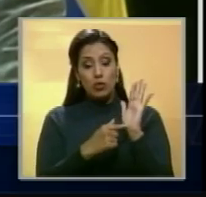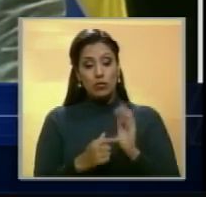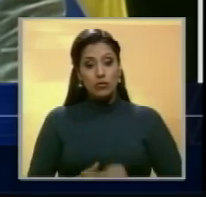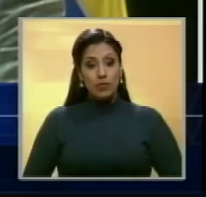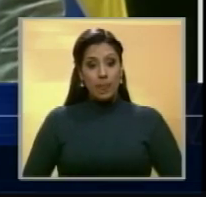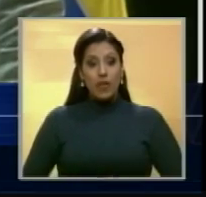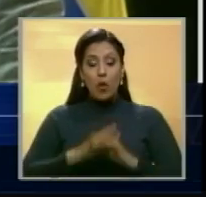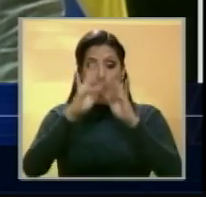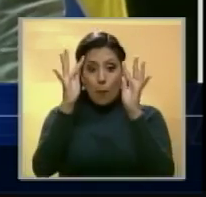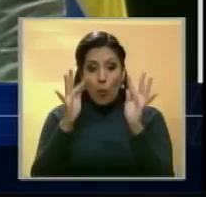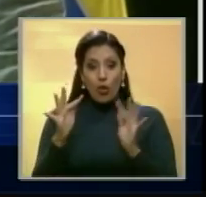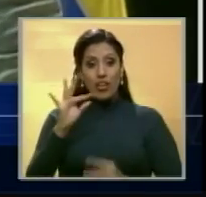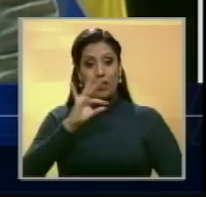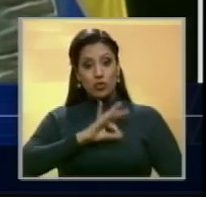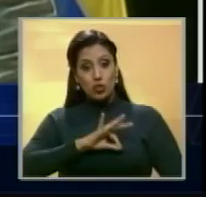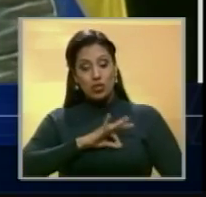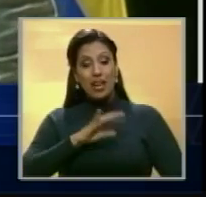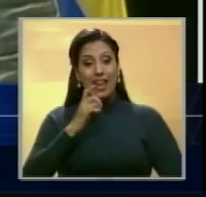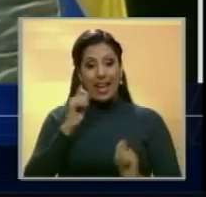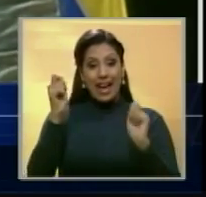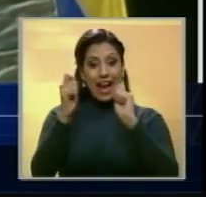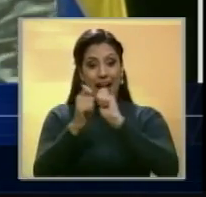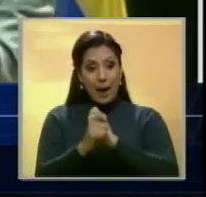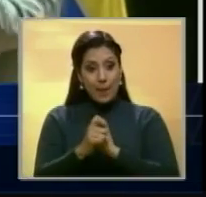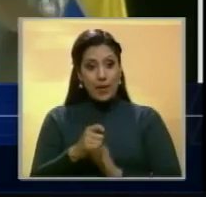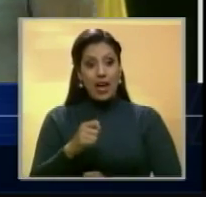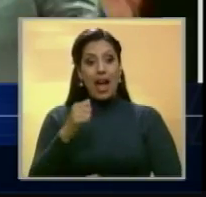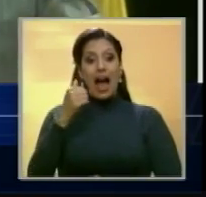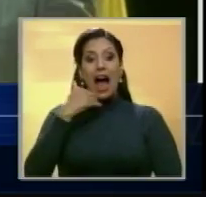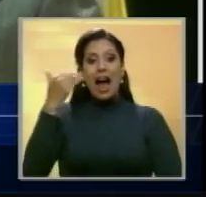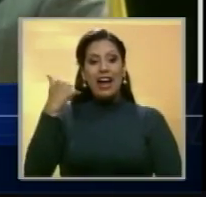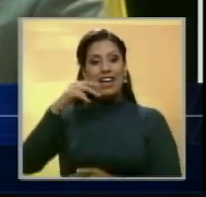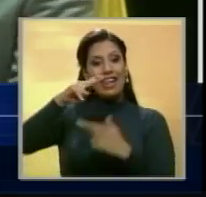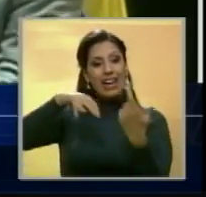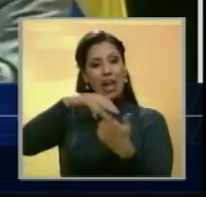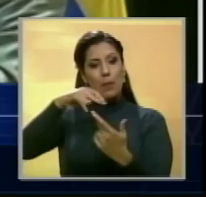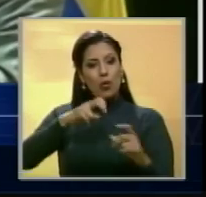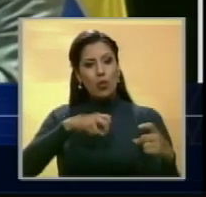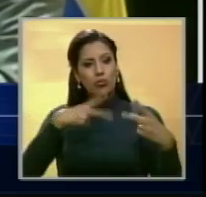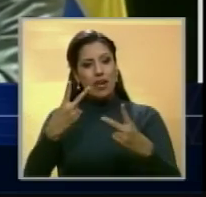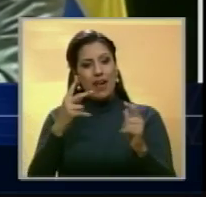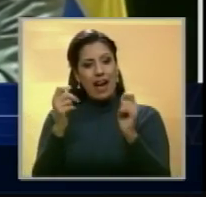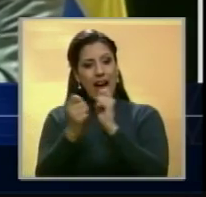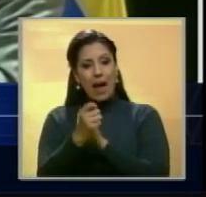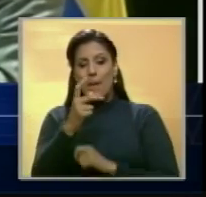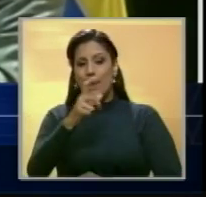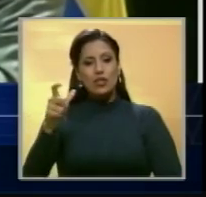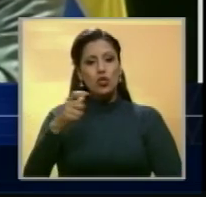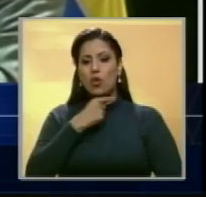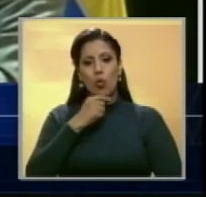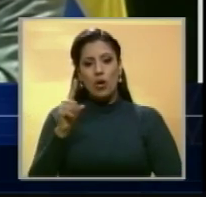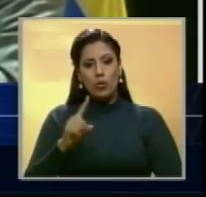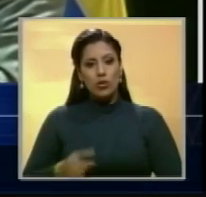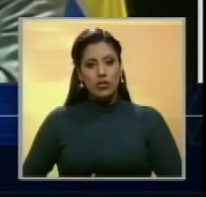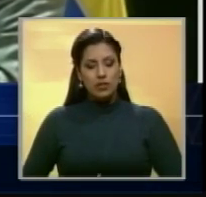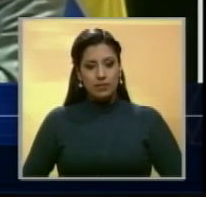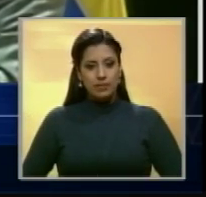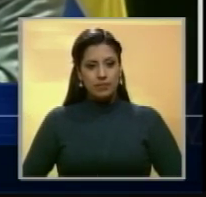El modelo de sociedad que sustituía aquella vieja república que se derrumbó y que nadie la quería.